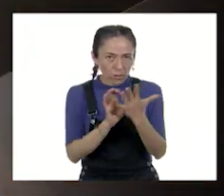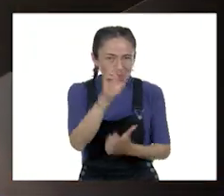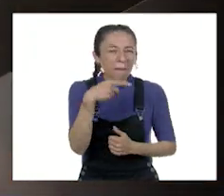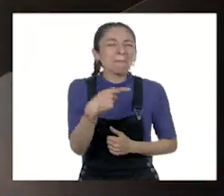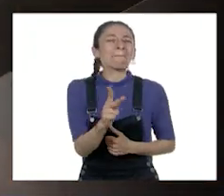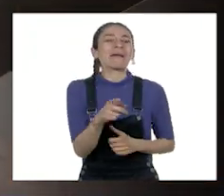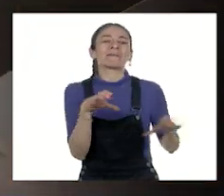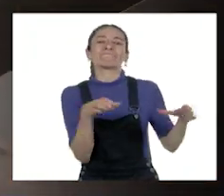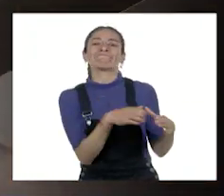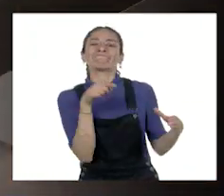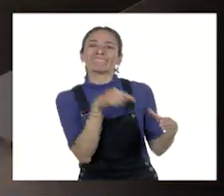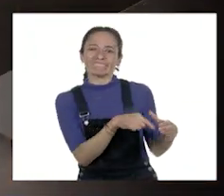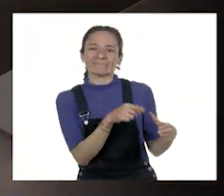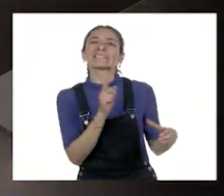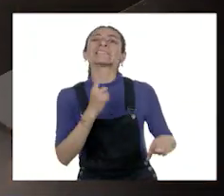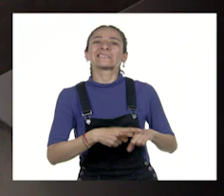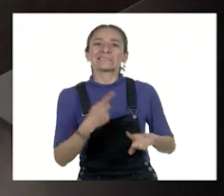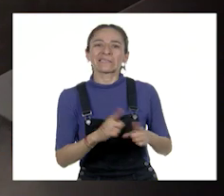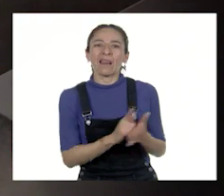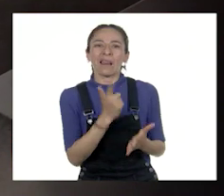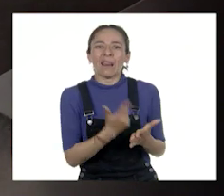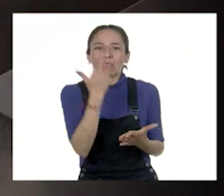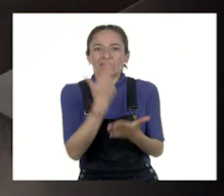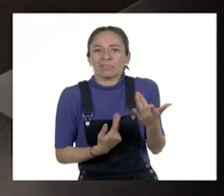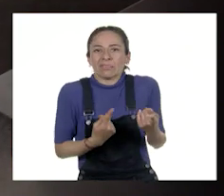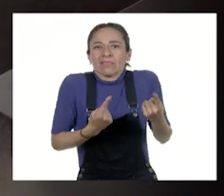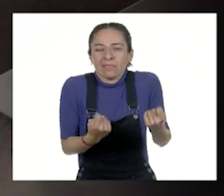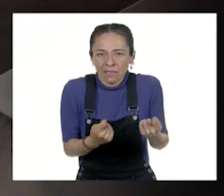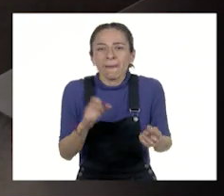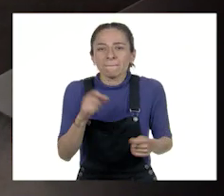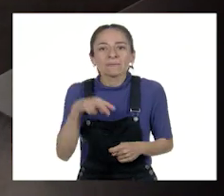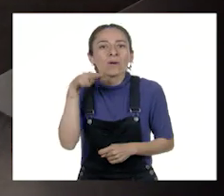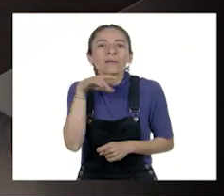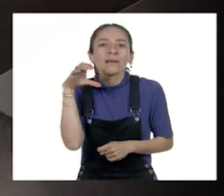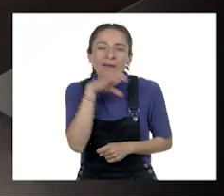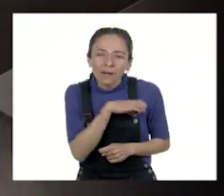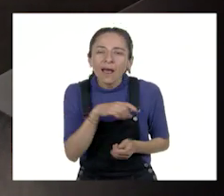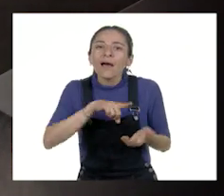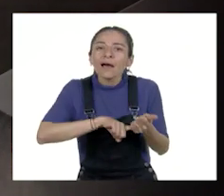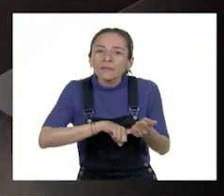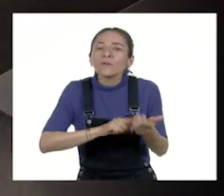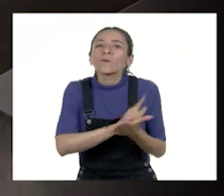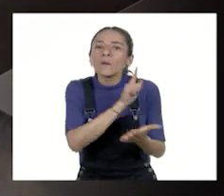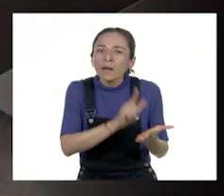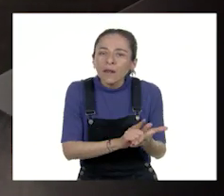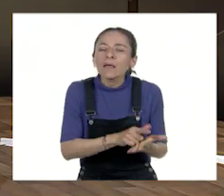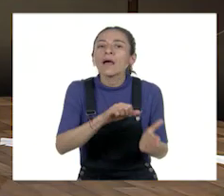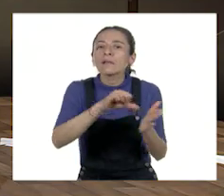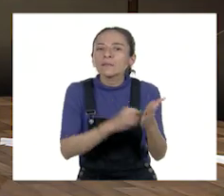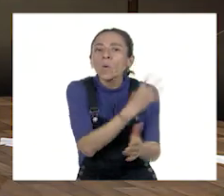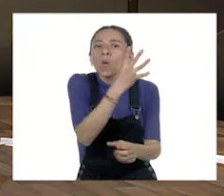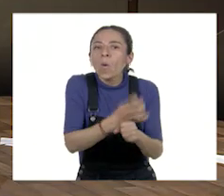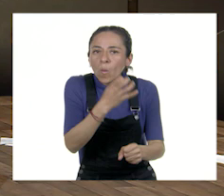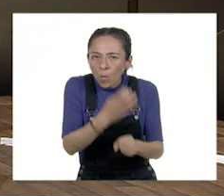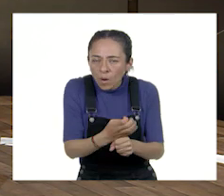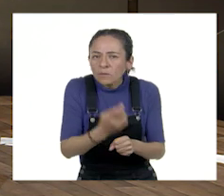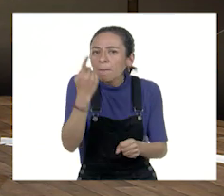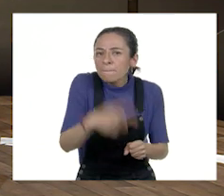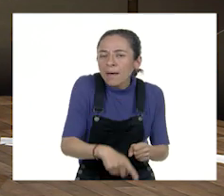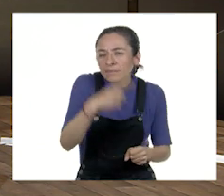por Venustiano Carranza, o sea, la prohibición del artículo 4 de la ley electoral vigente.